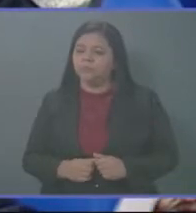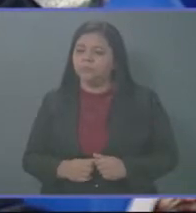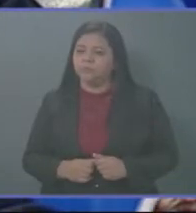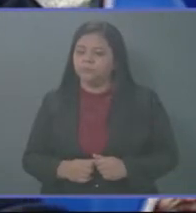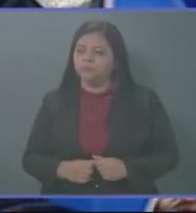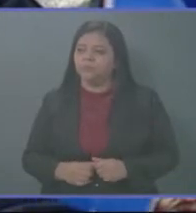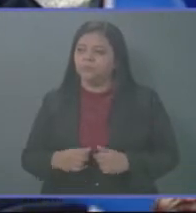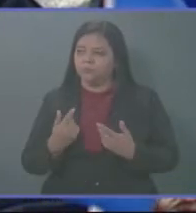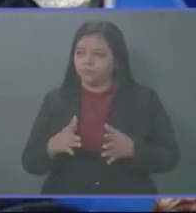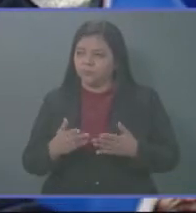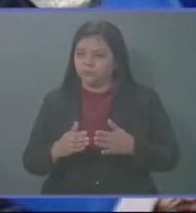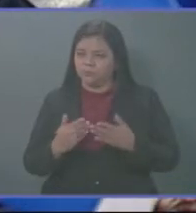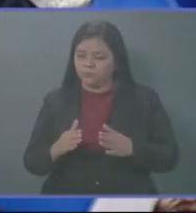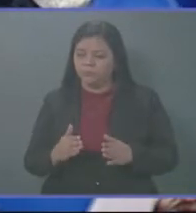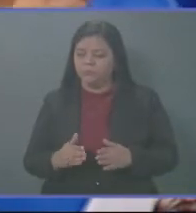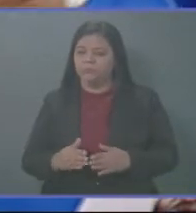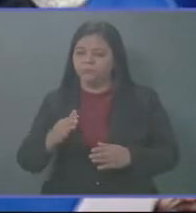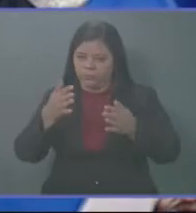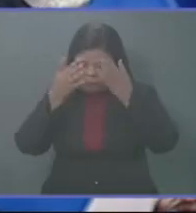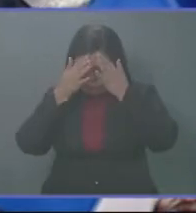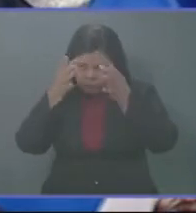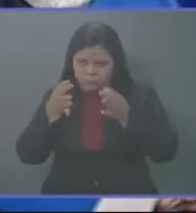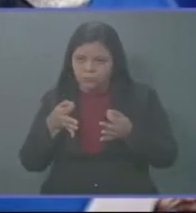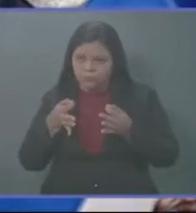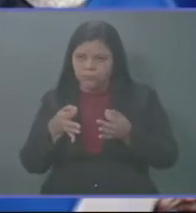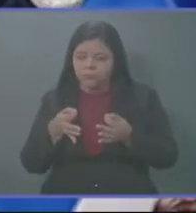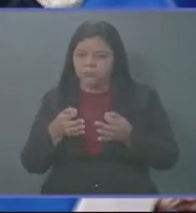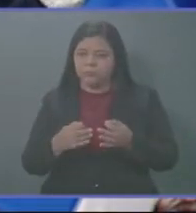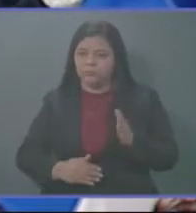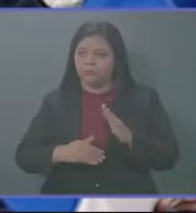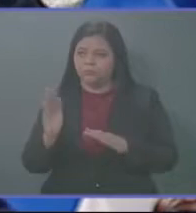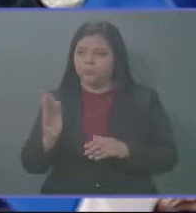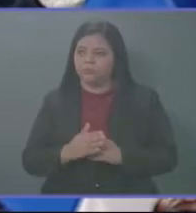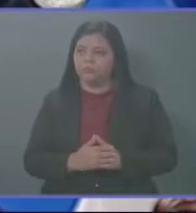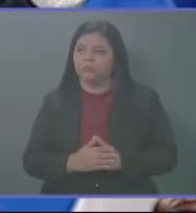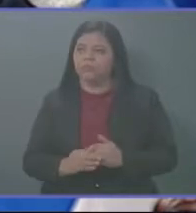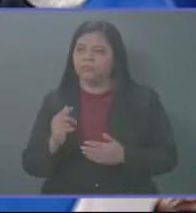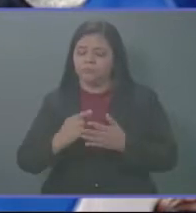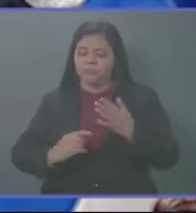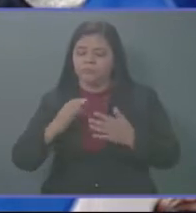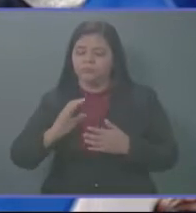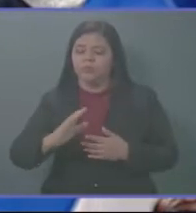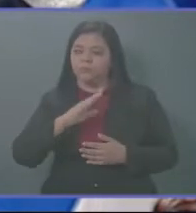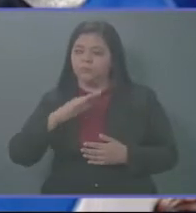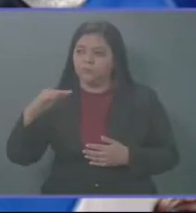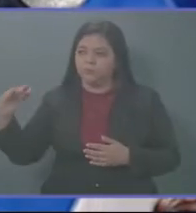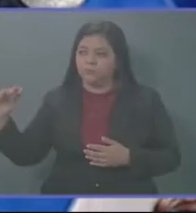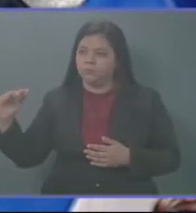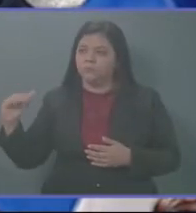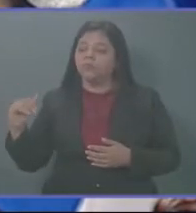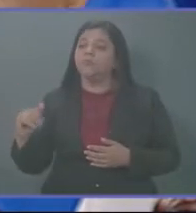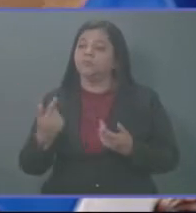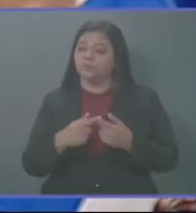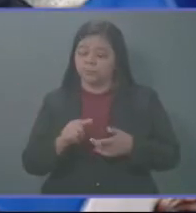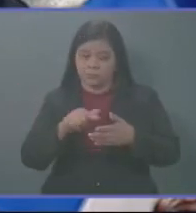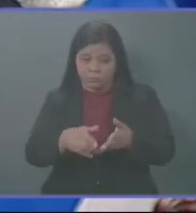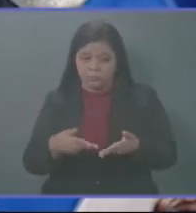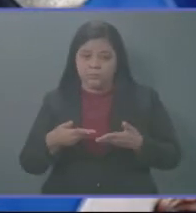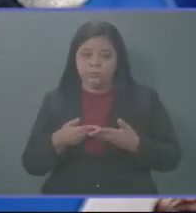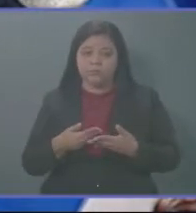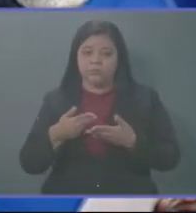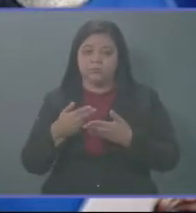que con las voluntades comprometidas por nuestra gente y con la Constitución de la República y los derechos y